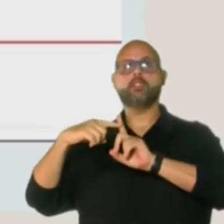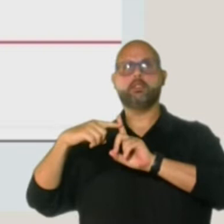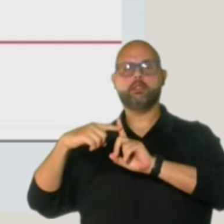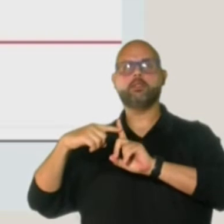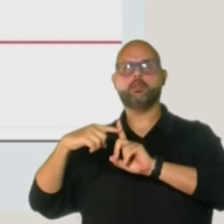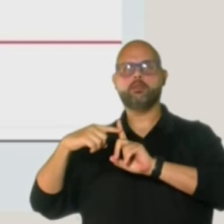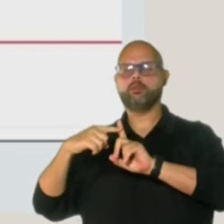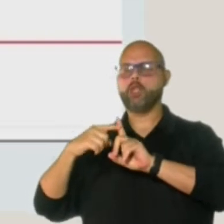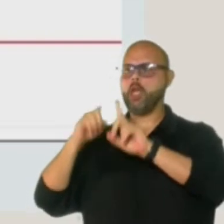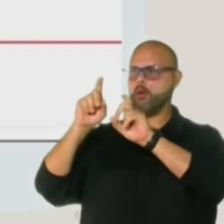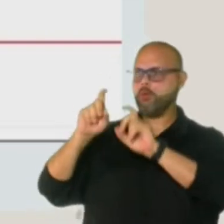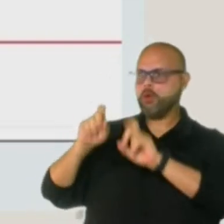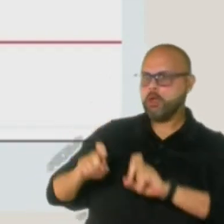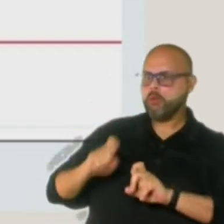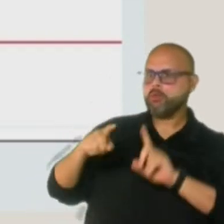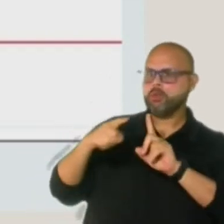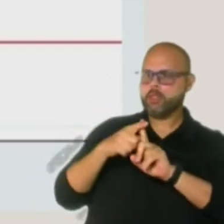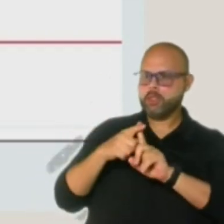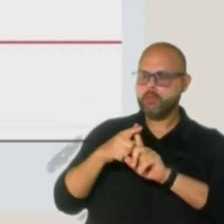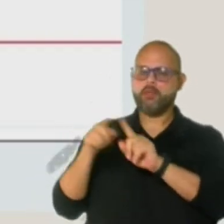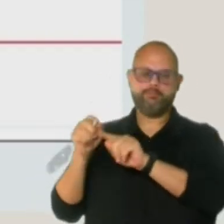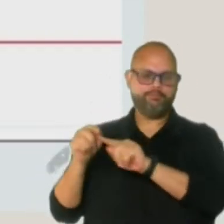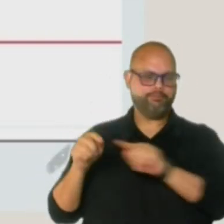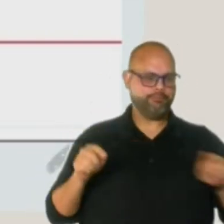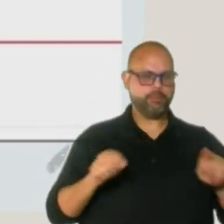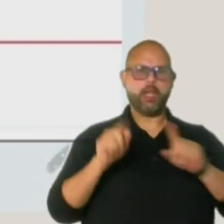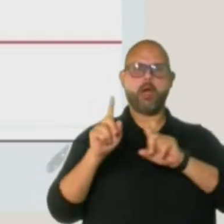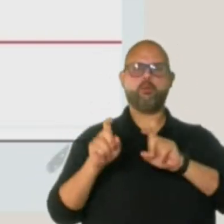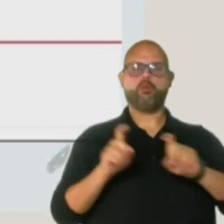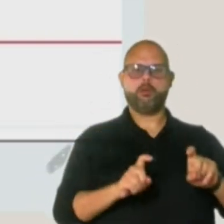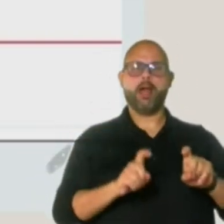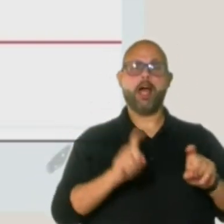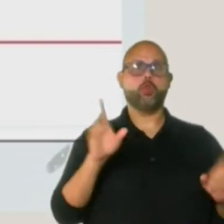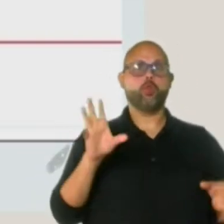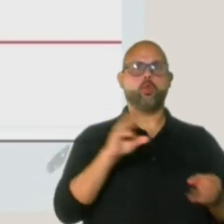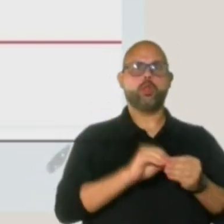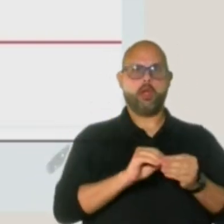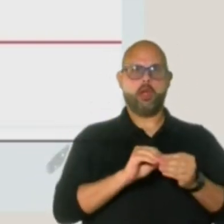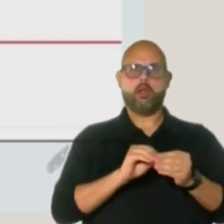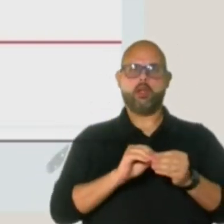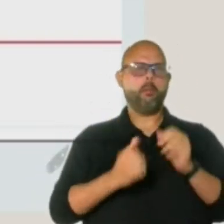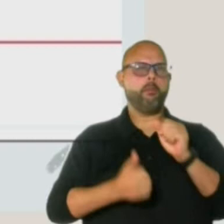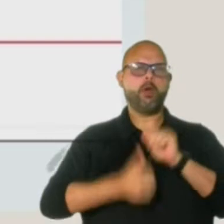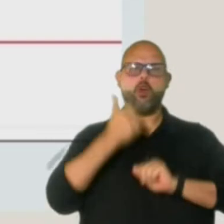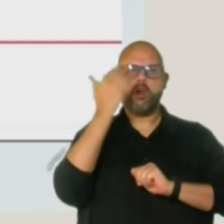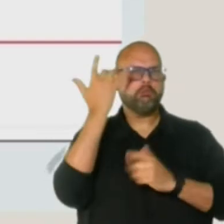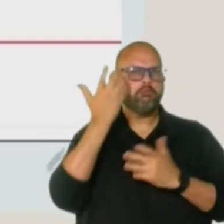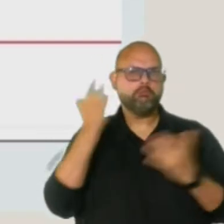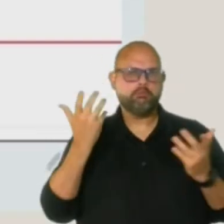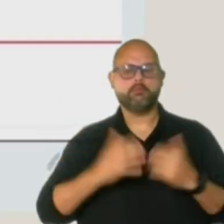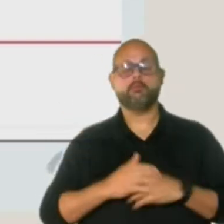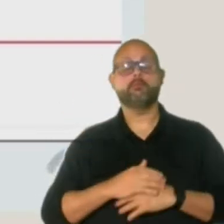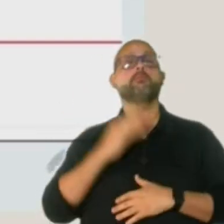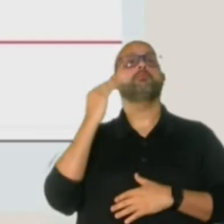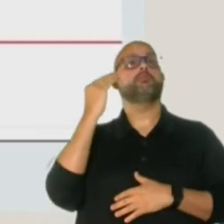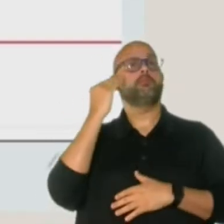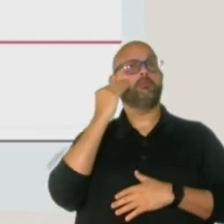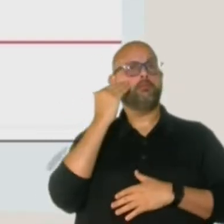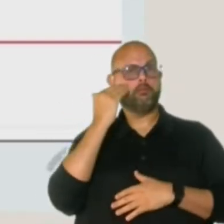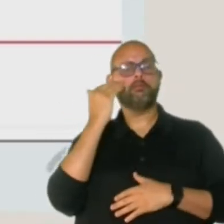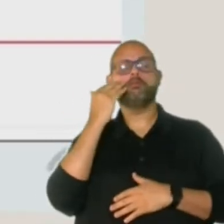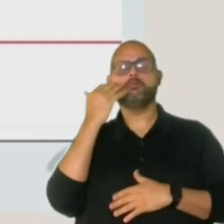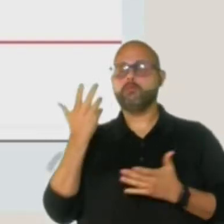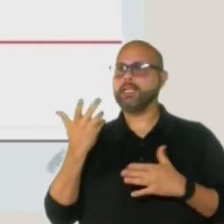pruebas positivas entre el número de pruebas totales, mayor, porque sabíamos que había menos disponibilidad de pruebas